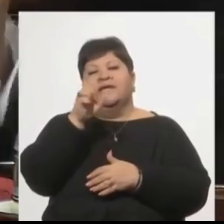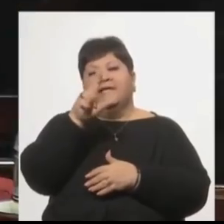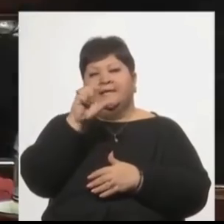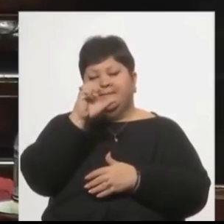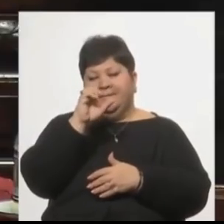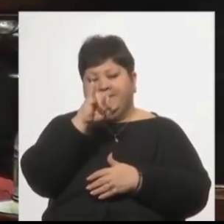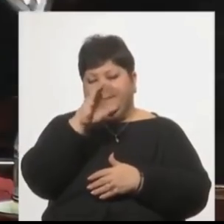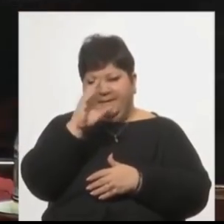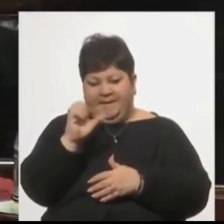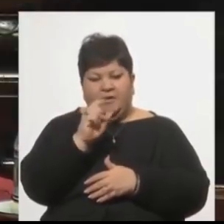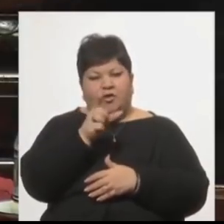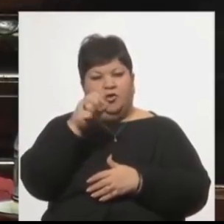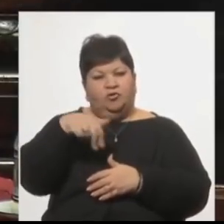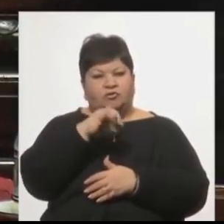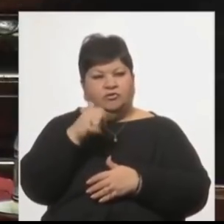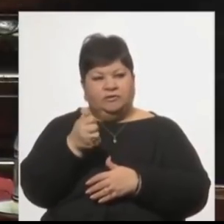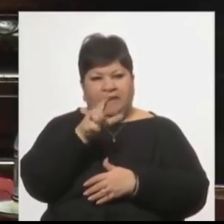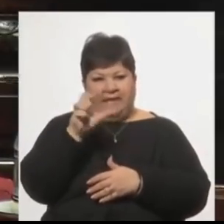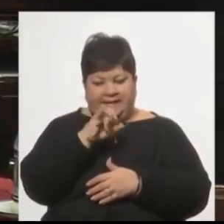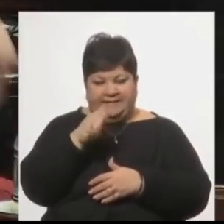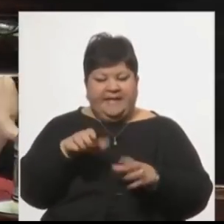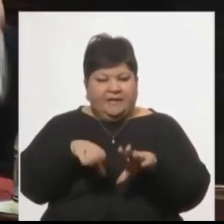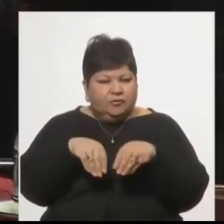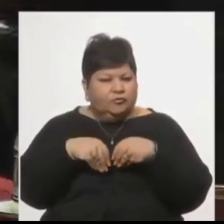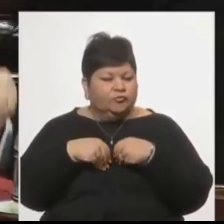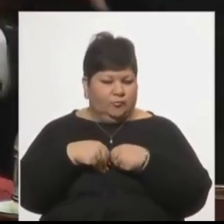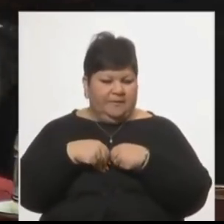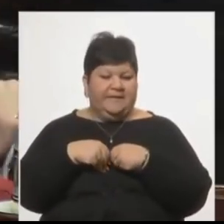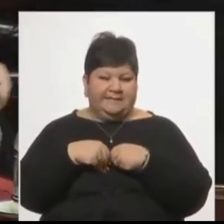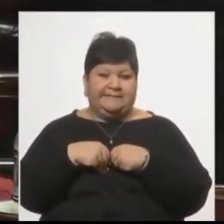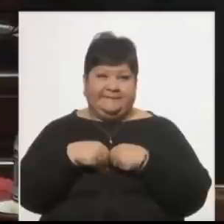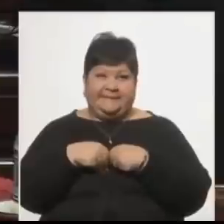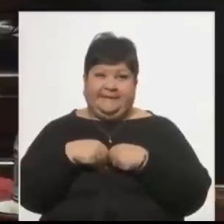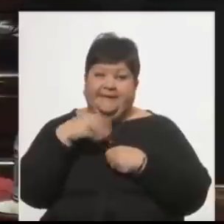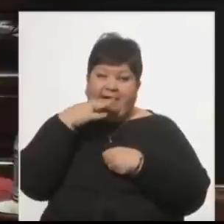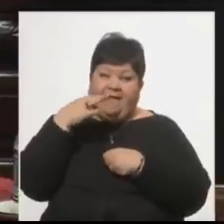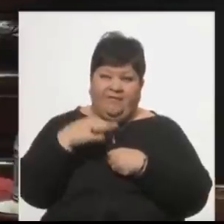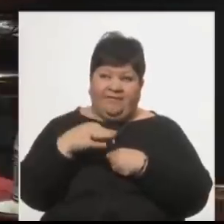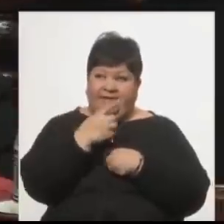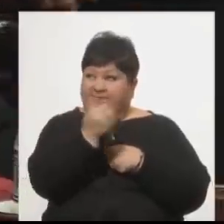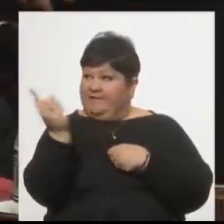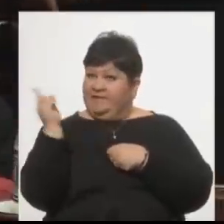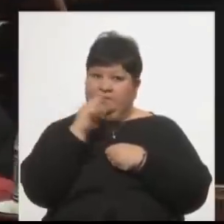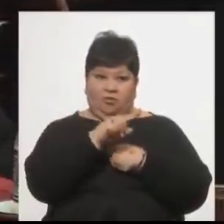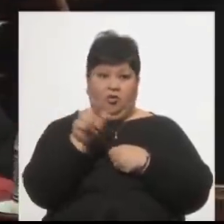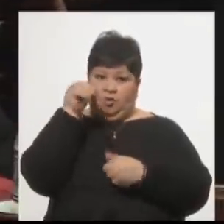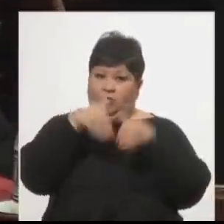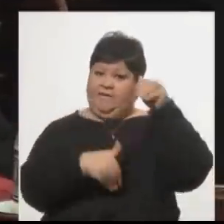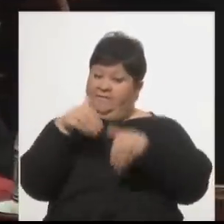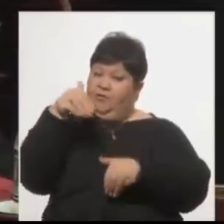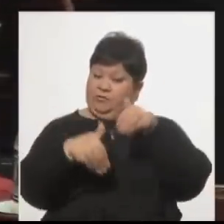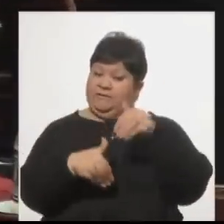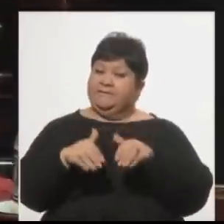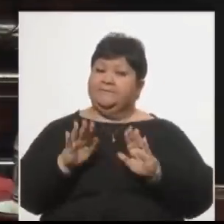en asumir en lo interior la verdad del voto popular. Así como para aquel que un